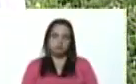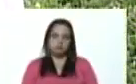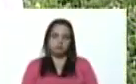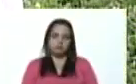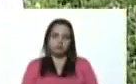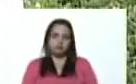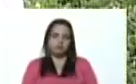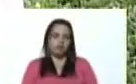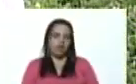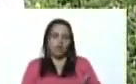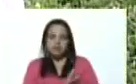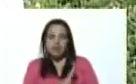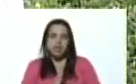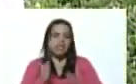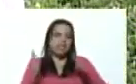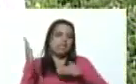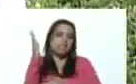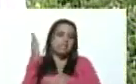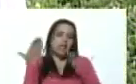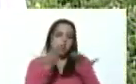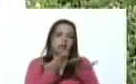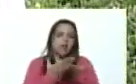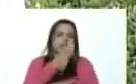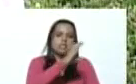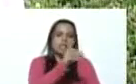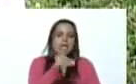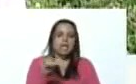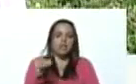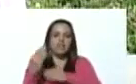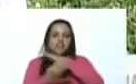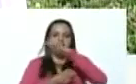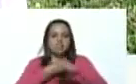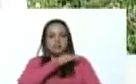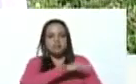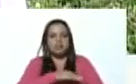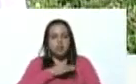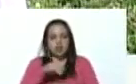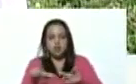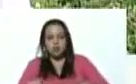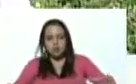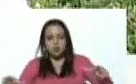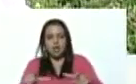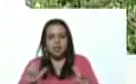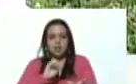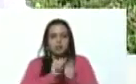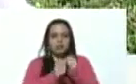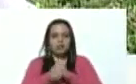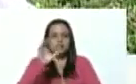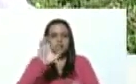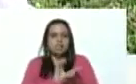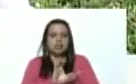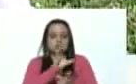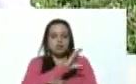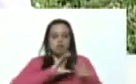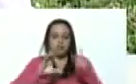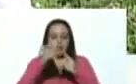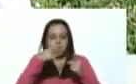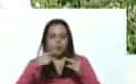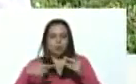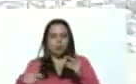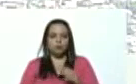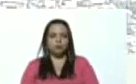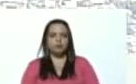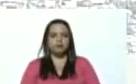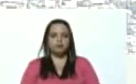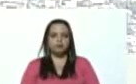CDI, bases de misiones, canchas deportivas, centros culturales, entre otros. Correcto,